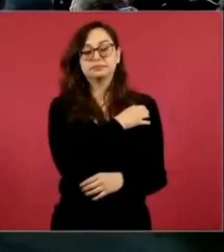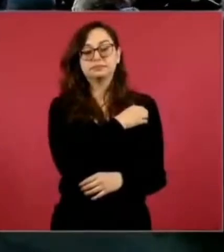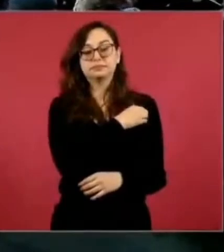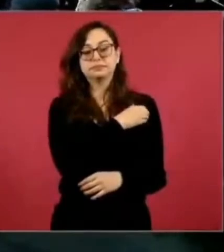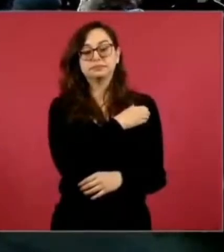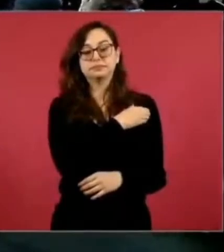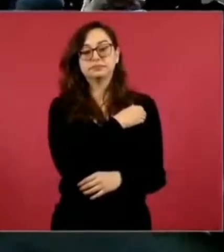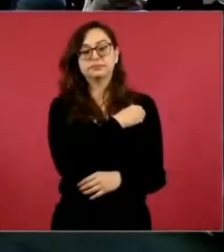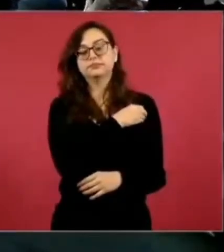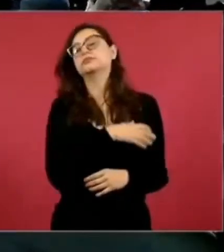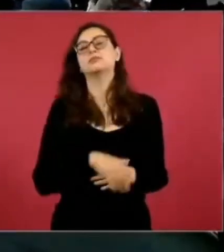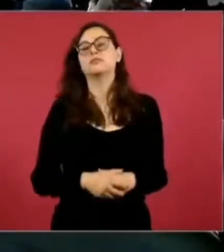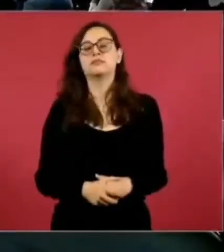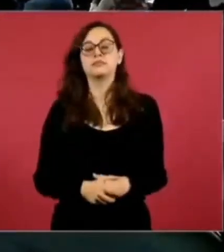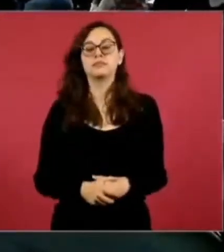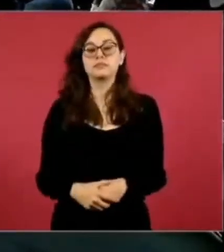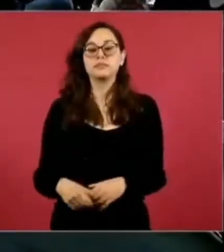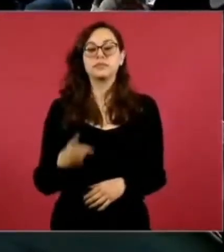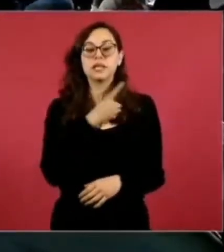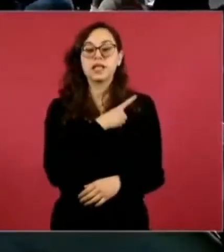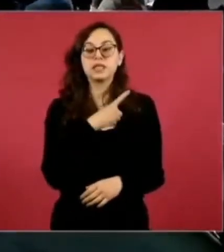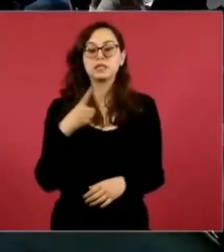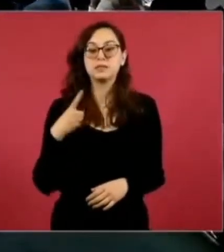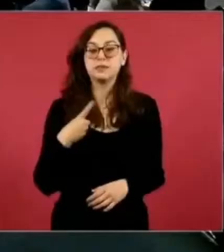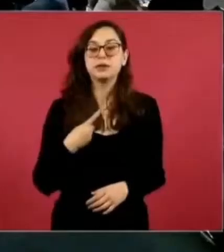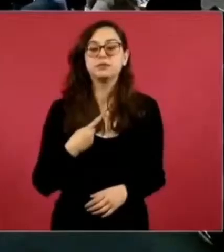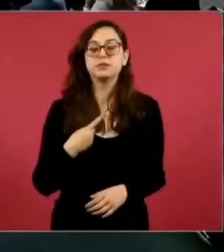importante tener una política